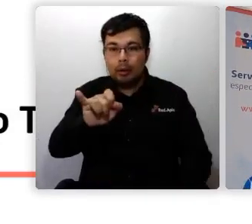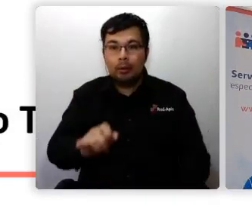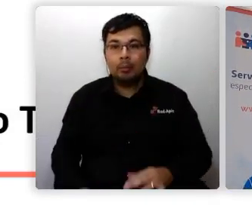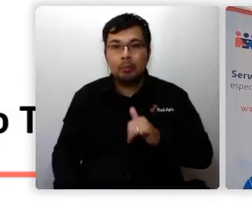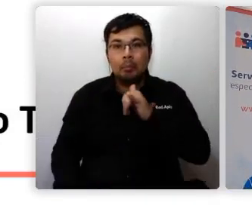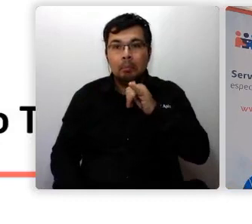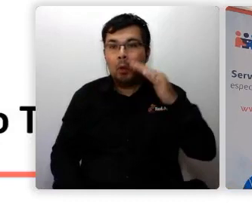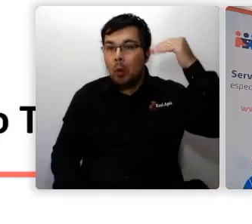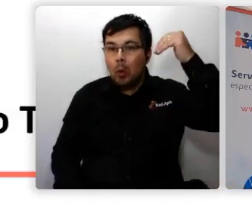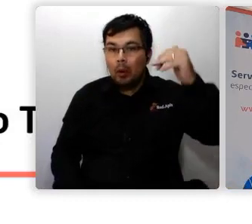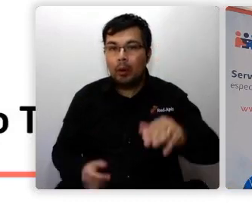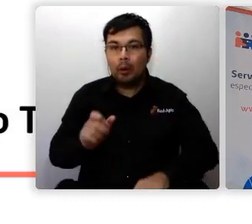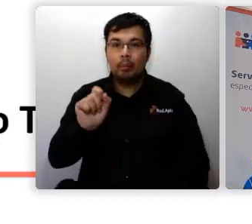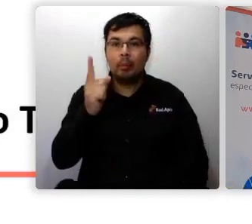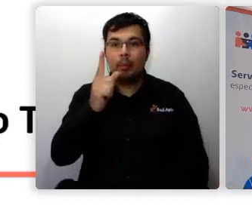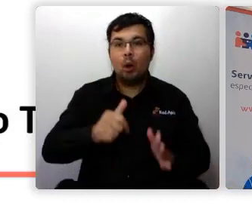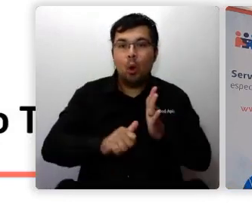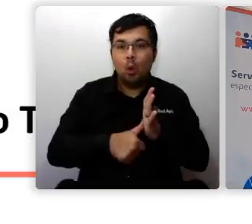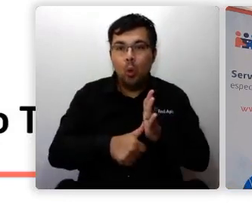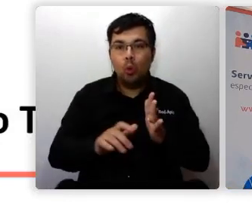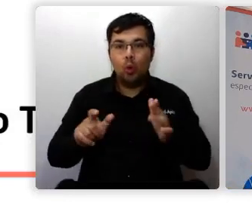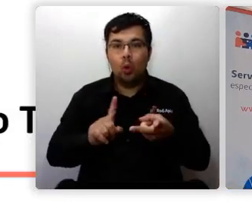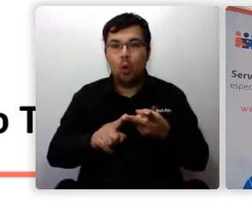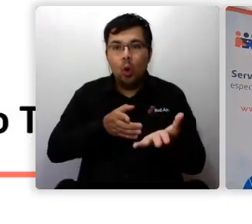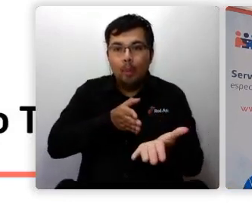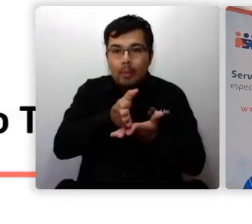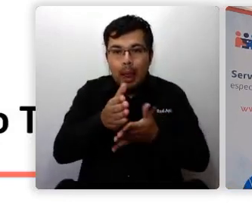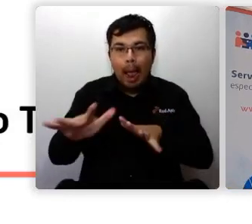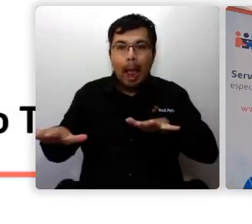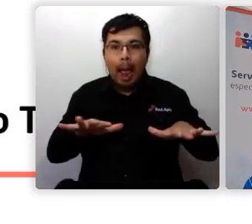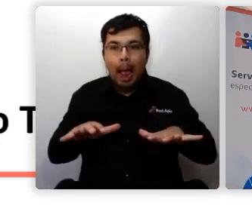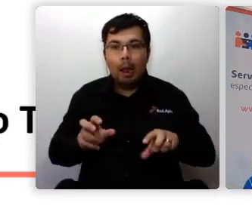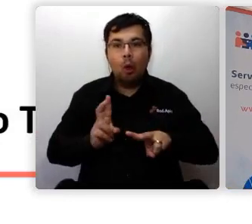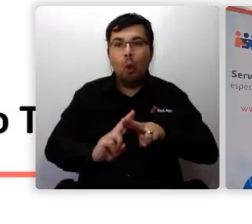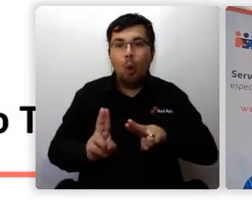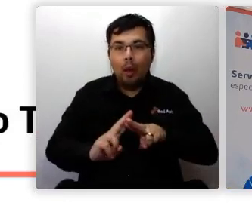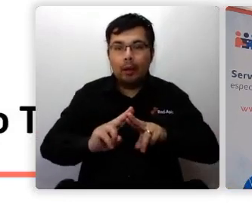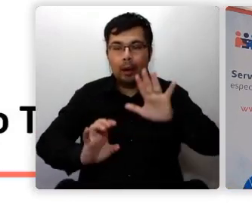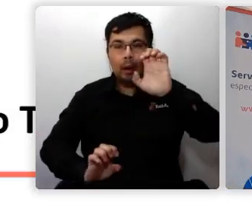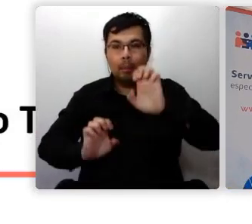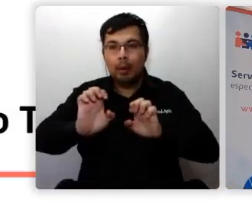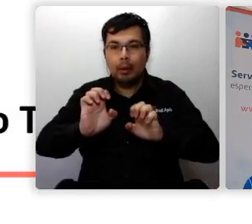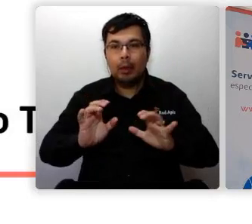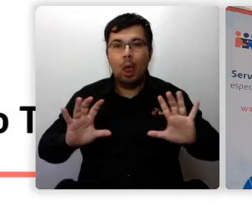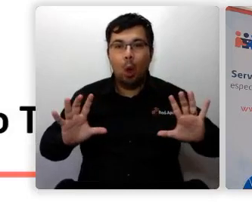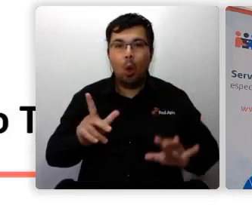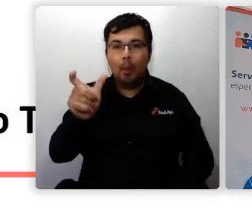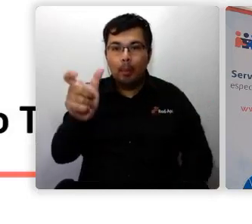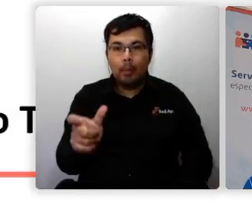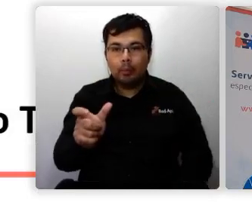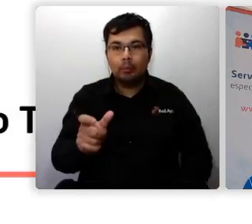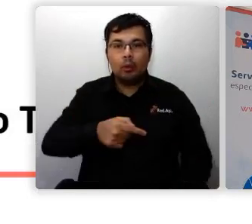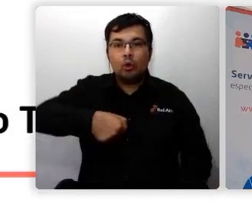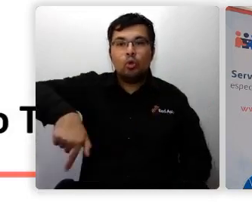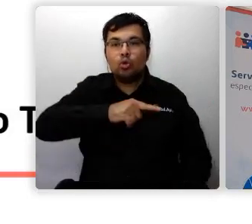RUT, hacer inicio de actividades, o si tiene que armar una empresa o actuar como persona. Nosotros podemos